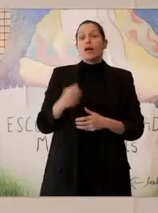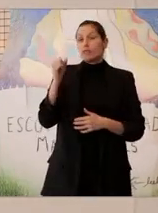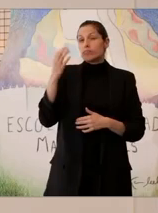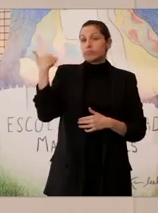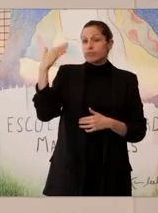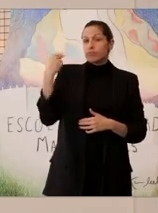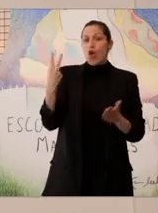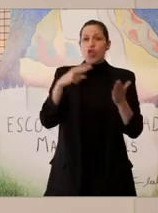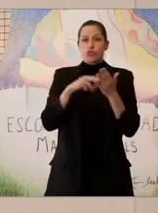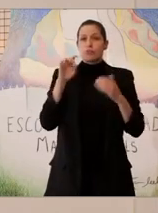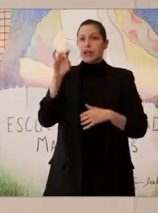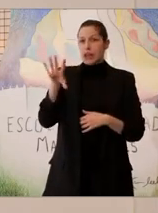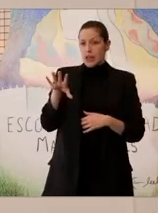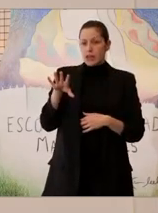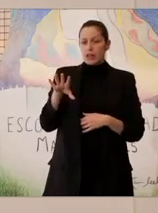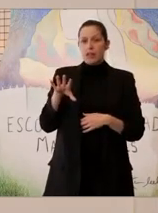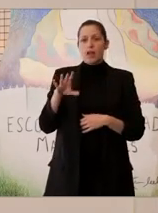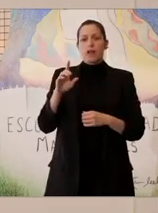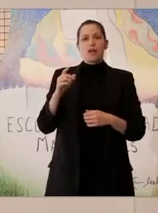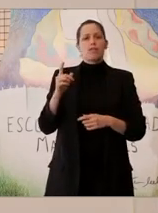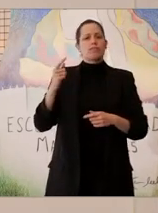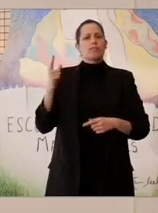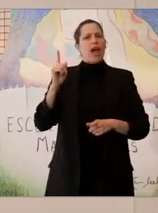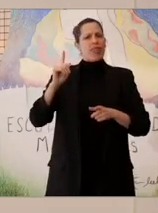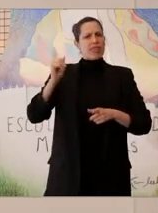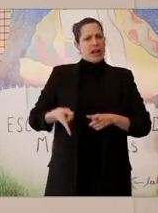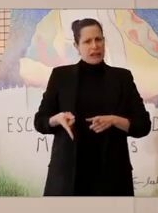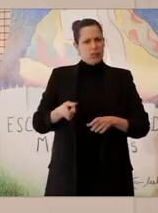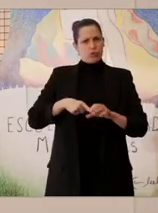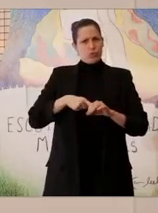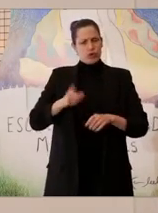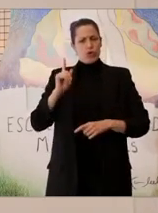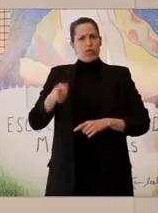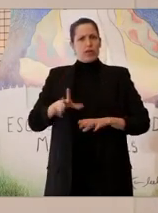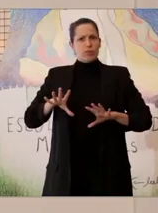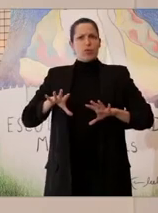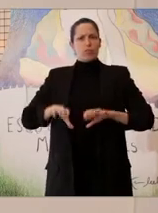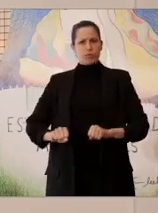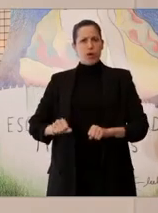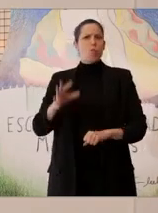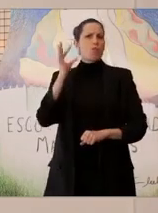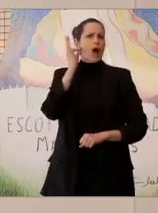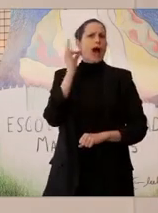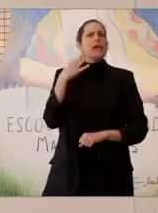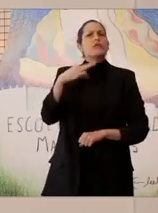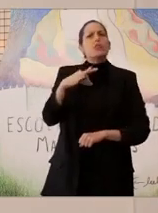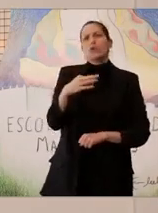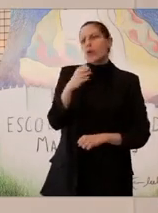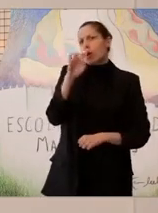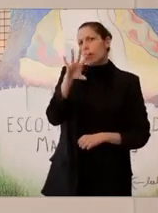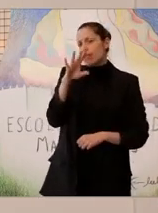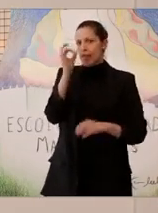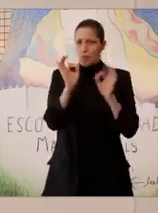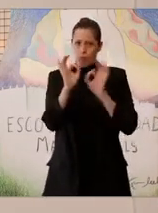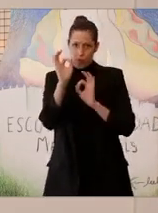ocupábamos los cargos directivos un 30% mujeres. Pero tenemos que reconocer que desde el 2015 a la actualidad hemos pasado a